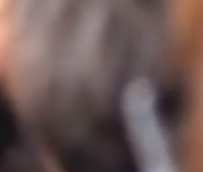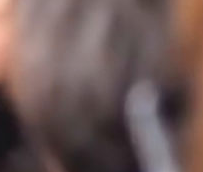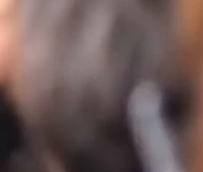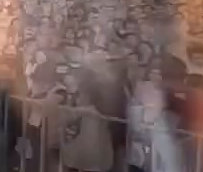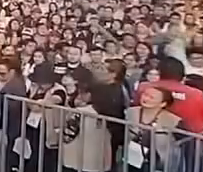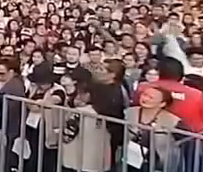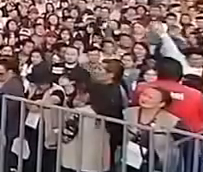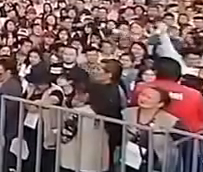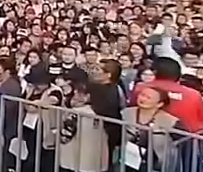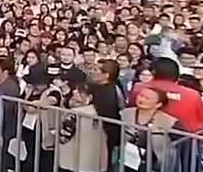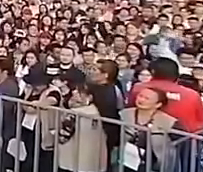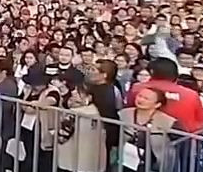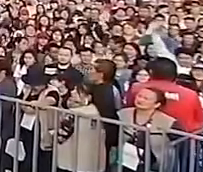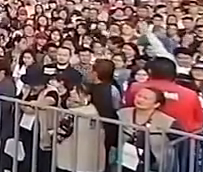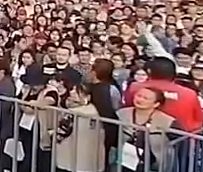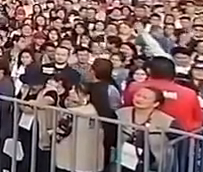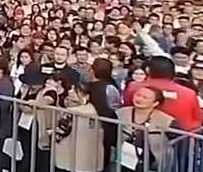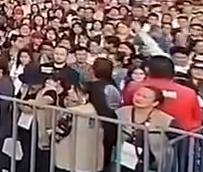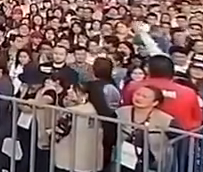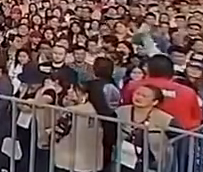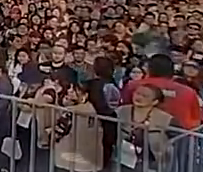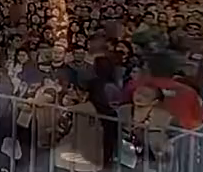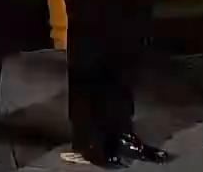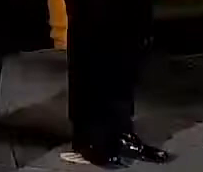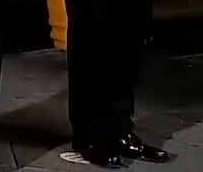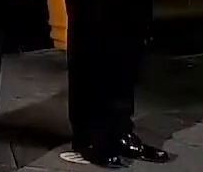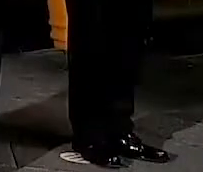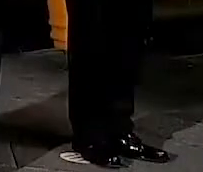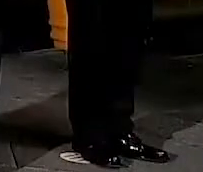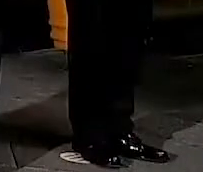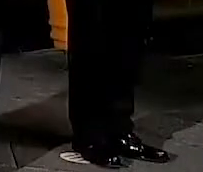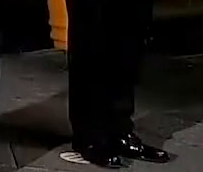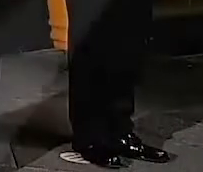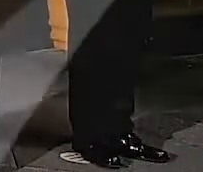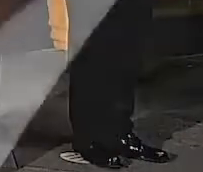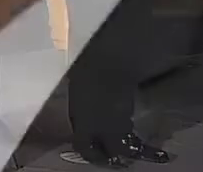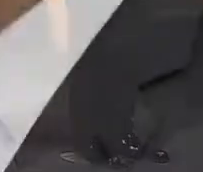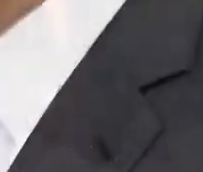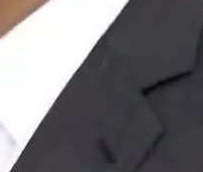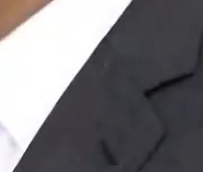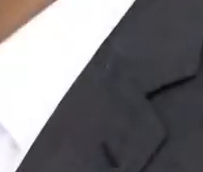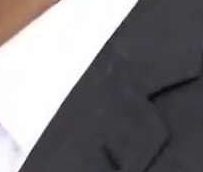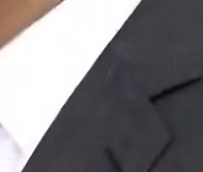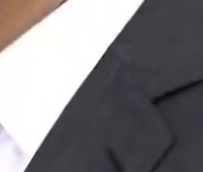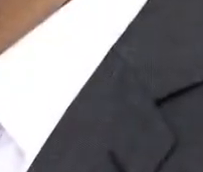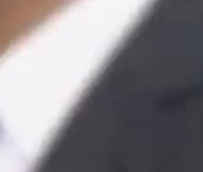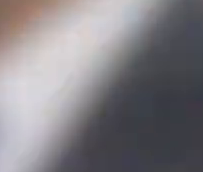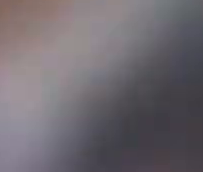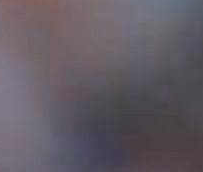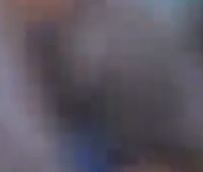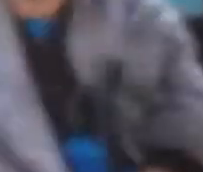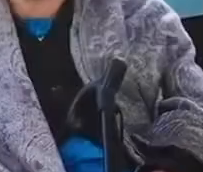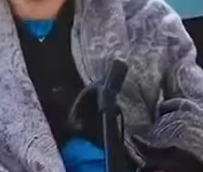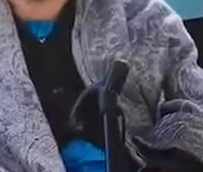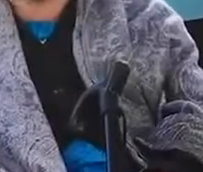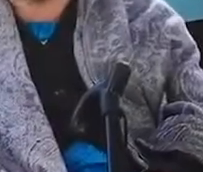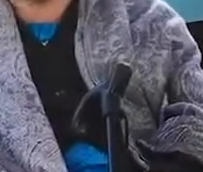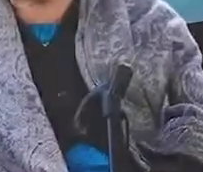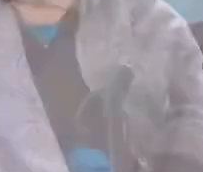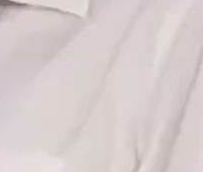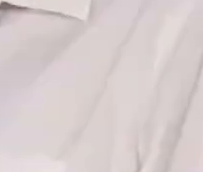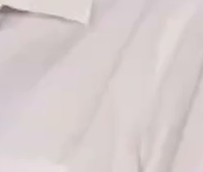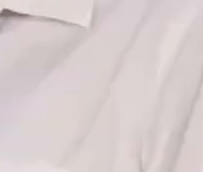Nunca jamás claudicaré, antes muerto que traidor. ¡Que viva